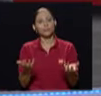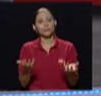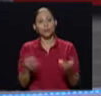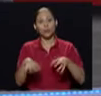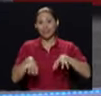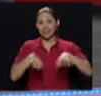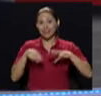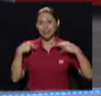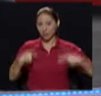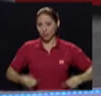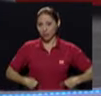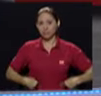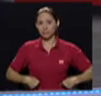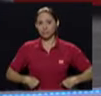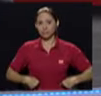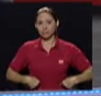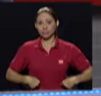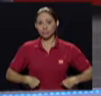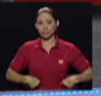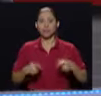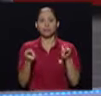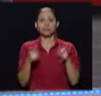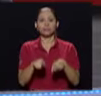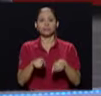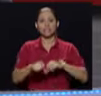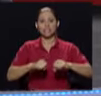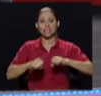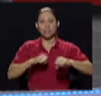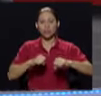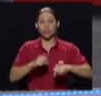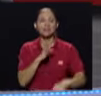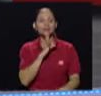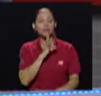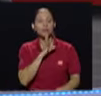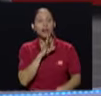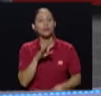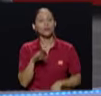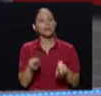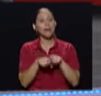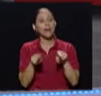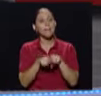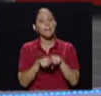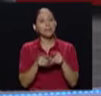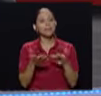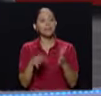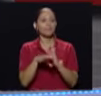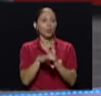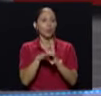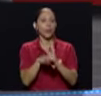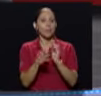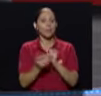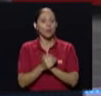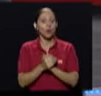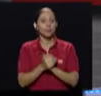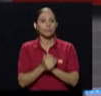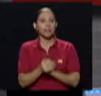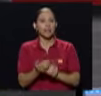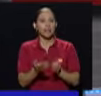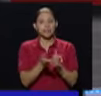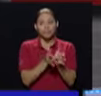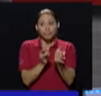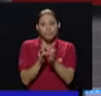la actividad humana causa sismos, estamos hablando también de actividad, por ejemplo, de